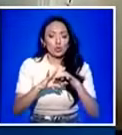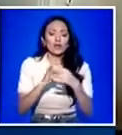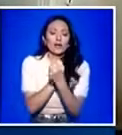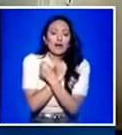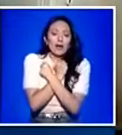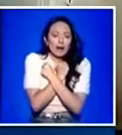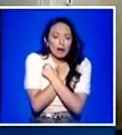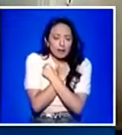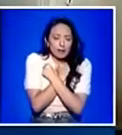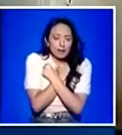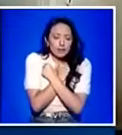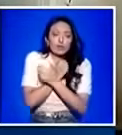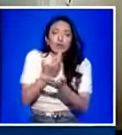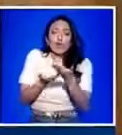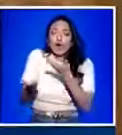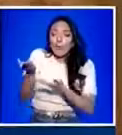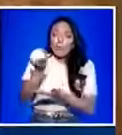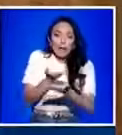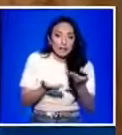cariño, poder compartir.